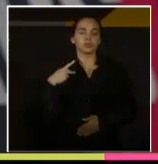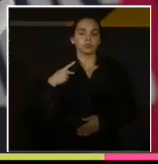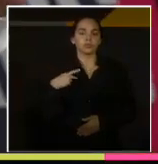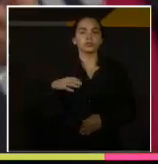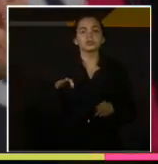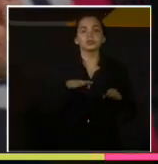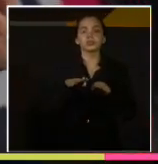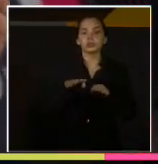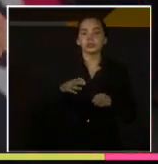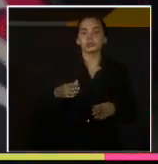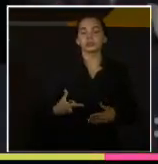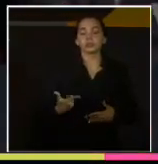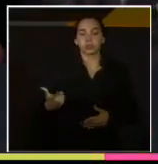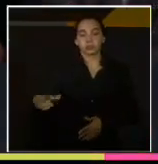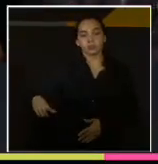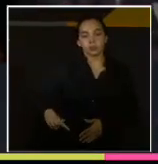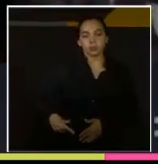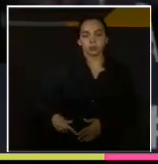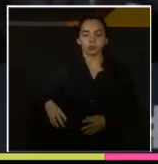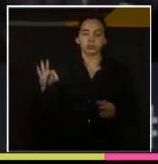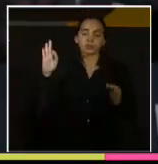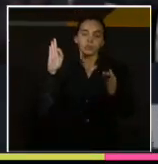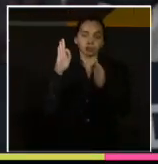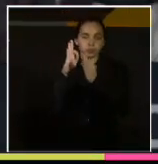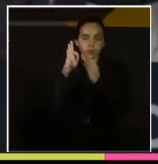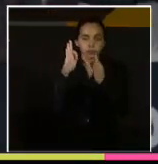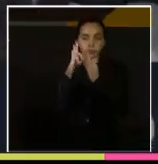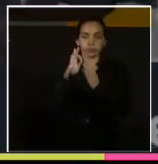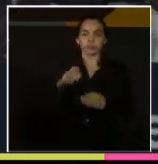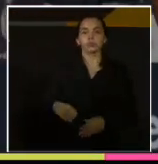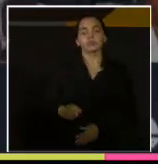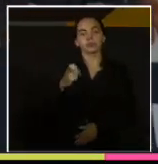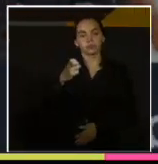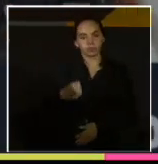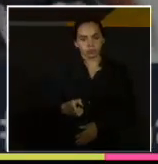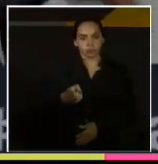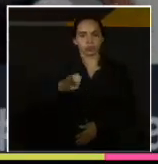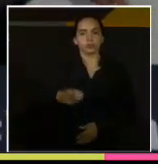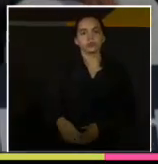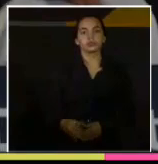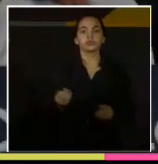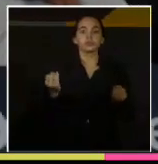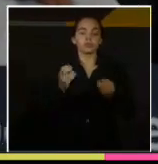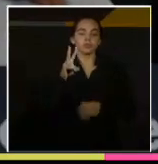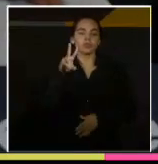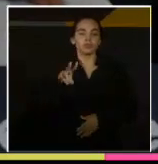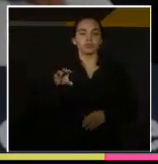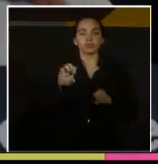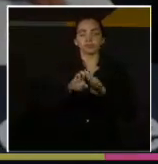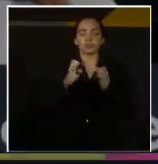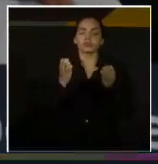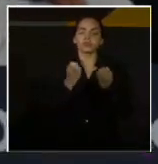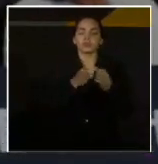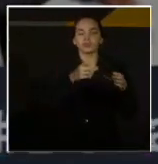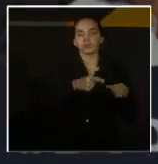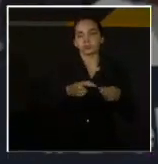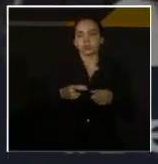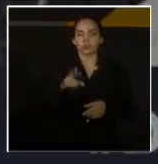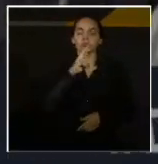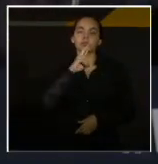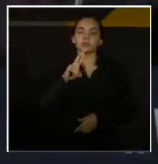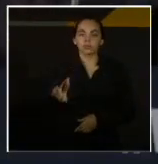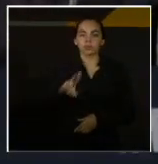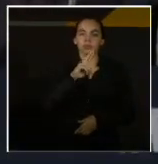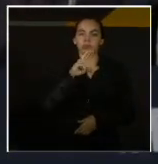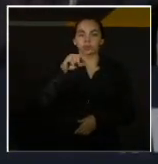través de la gobernanza la cercanía a la eficiencia y eficacia de las instituciones y los resultados de la